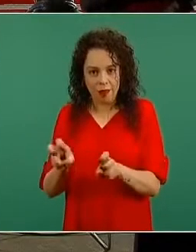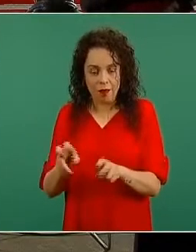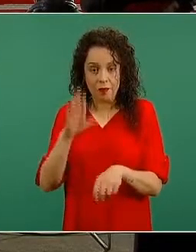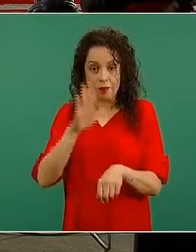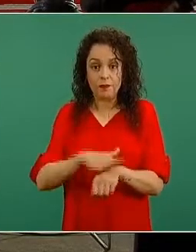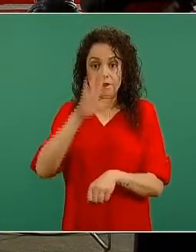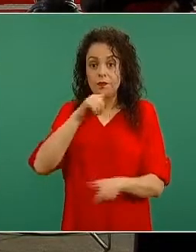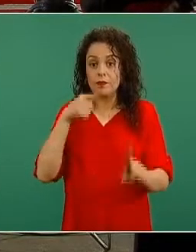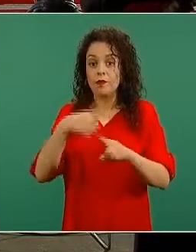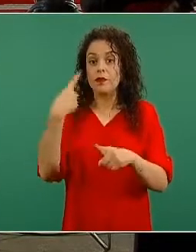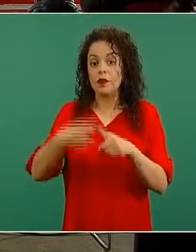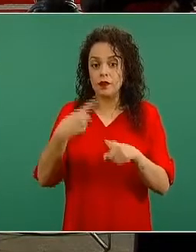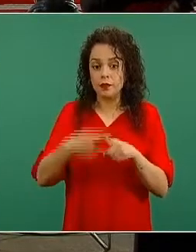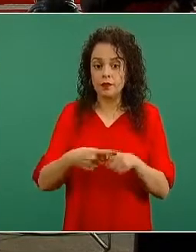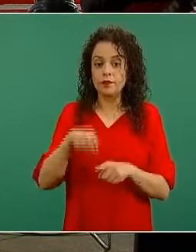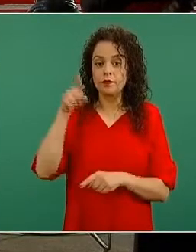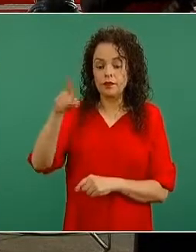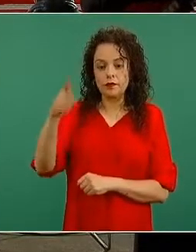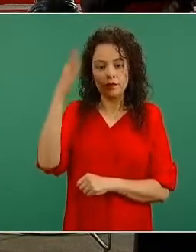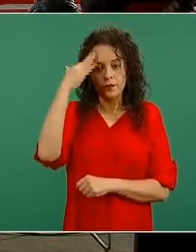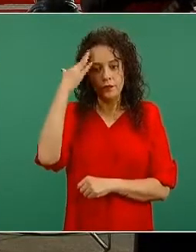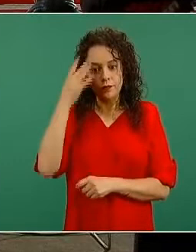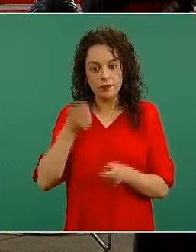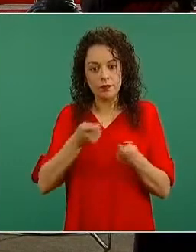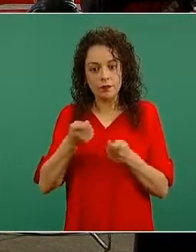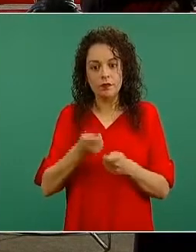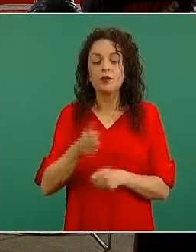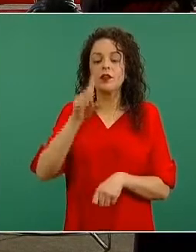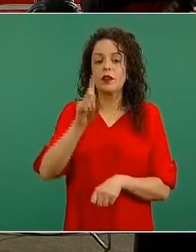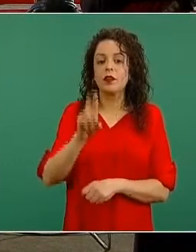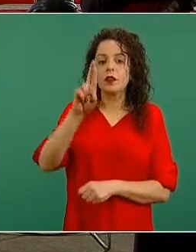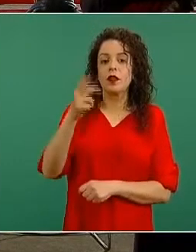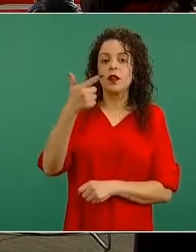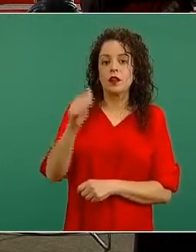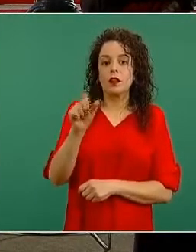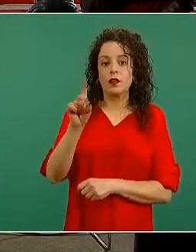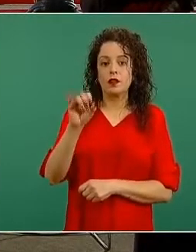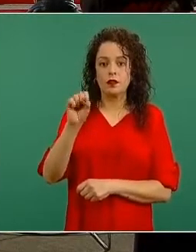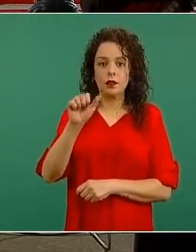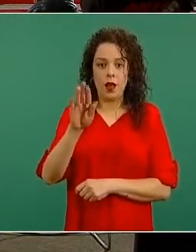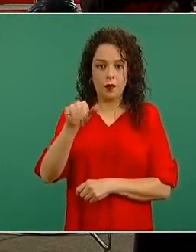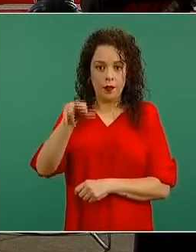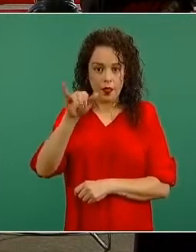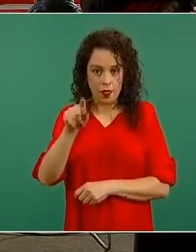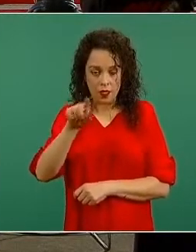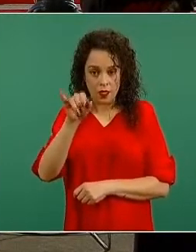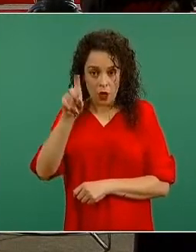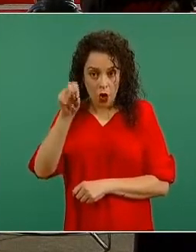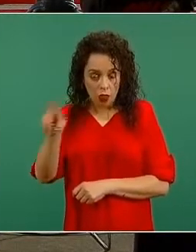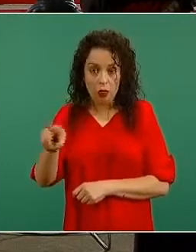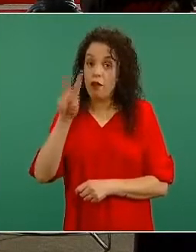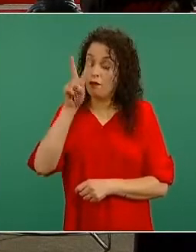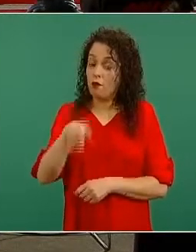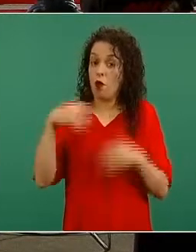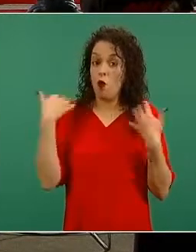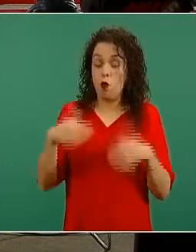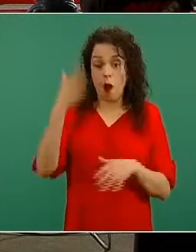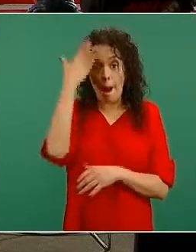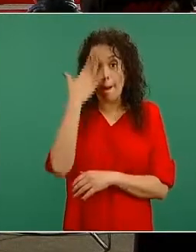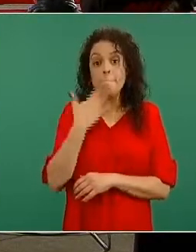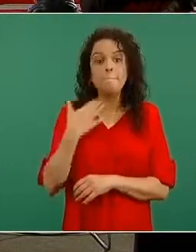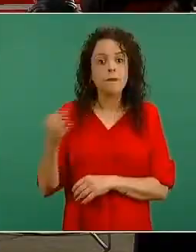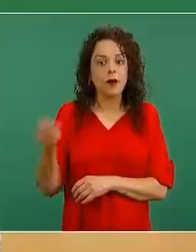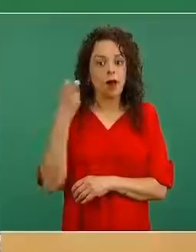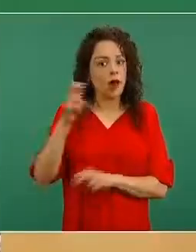de la Comisión Nacional contra las Adicciones, el doctor Gadi Savicki Sirot, quien es una persona muy conocedora de esto,